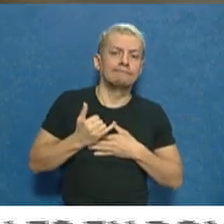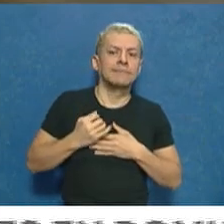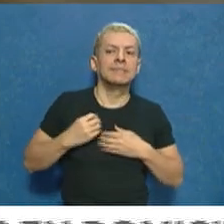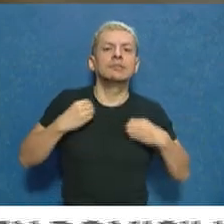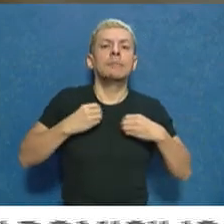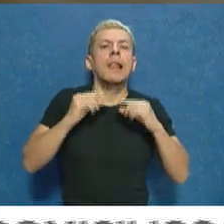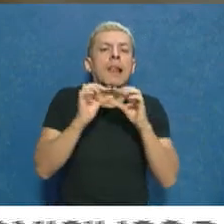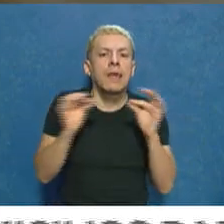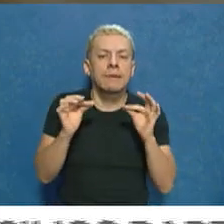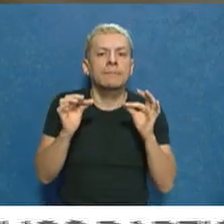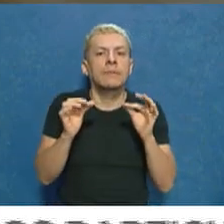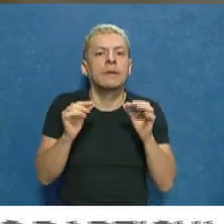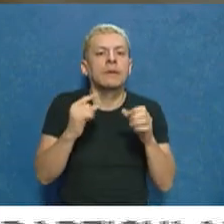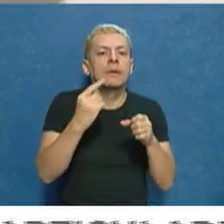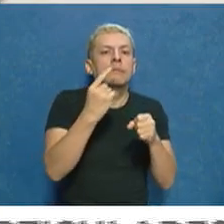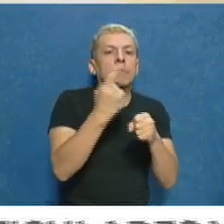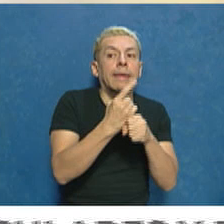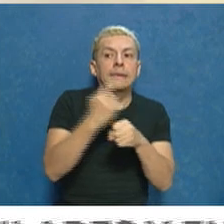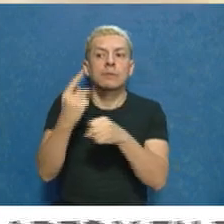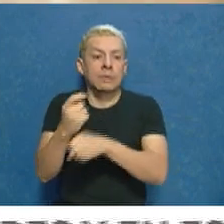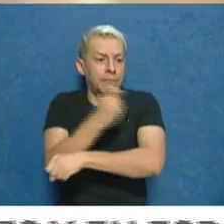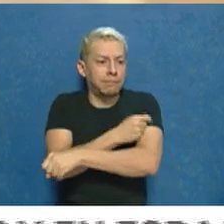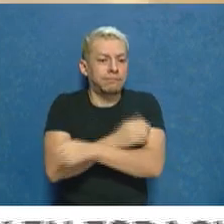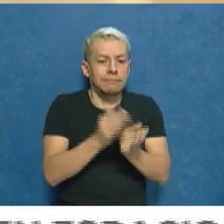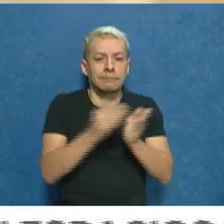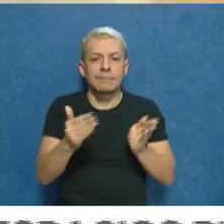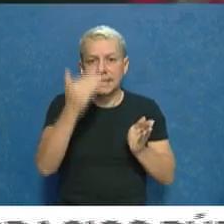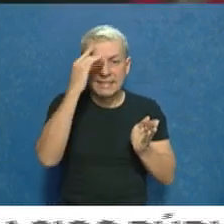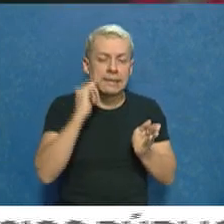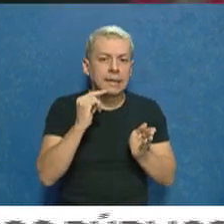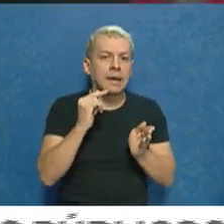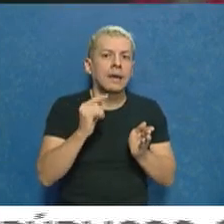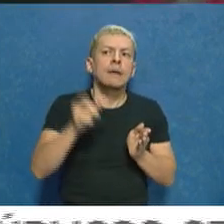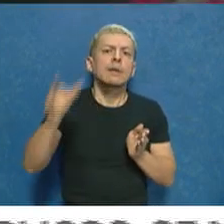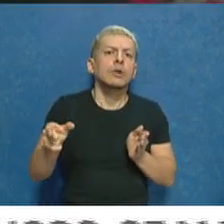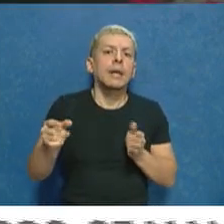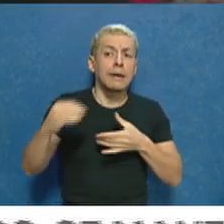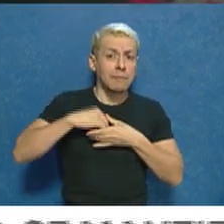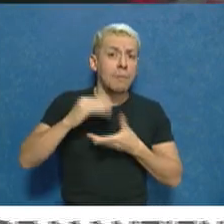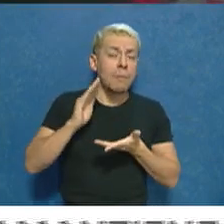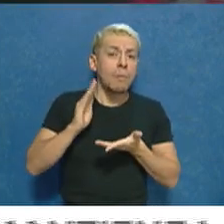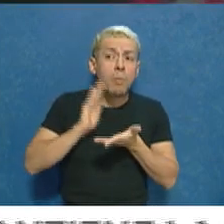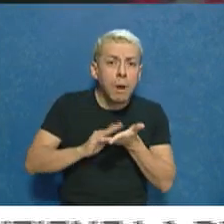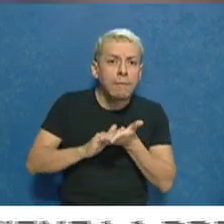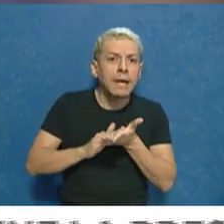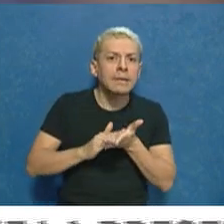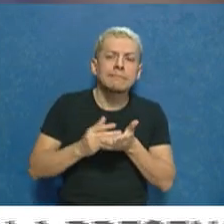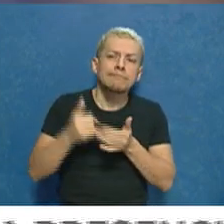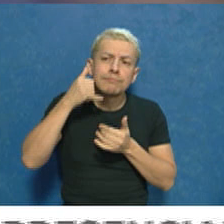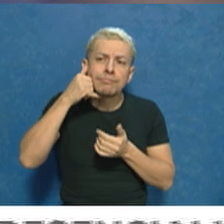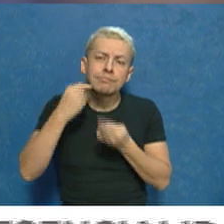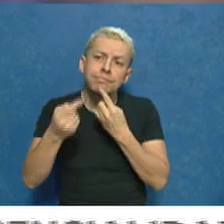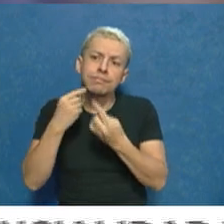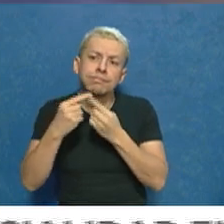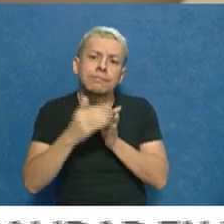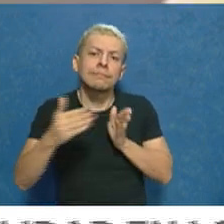dos dosis separadas por 15 días y se hace el seguimiento por teléfono del paciente durante 6 meses que termina el ensayo. La población